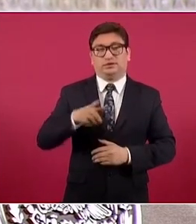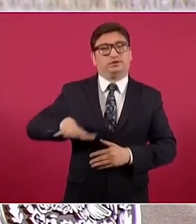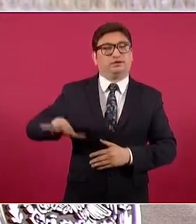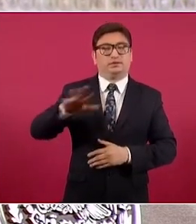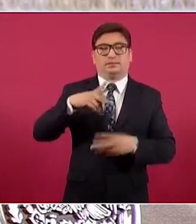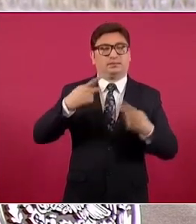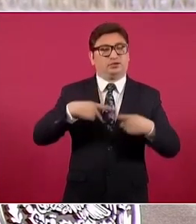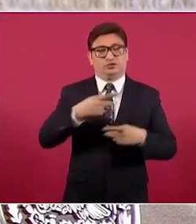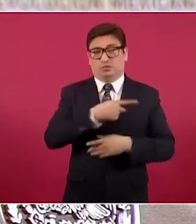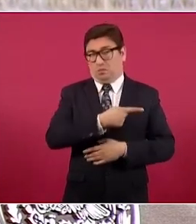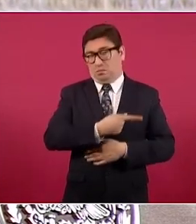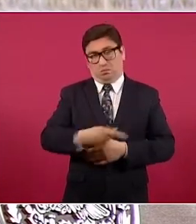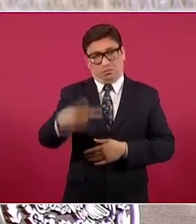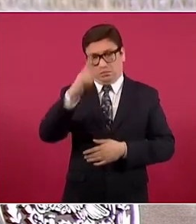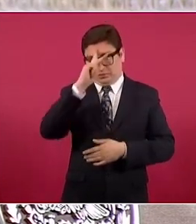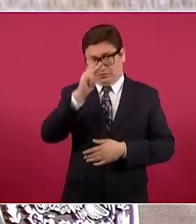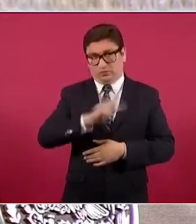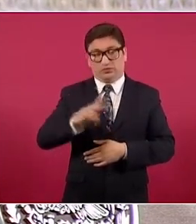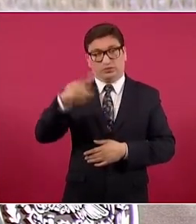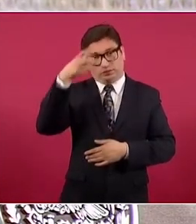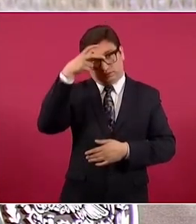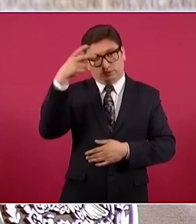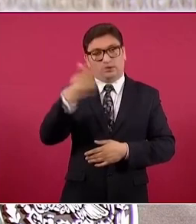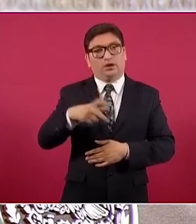pobres de los pobres, de Hidalgo.